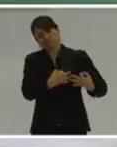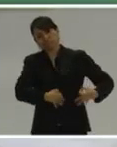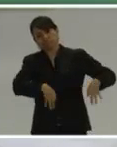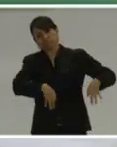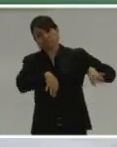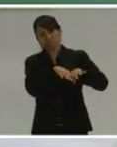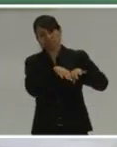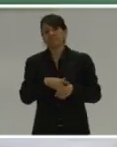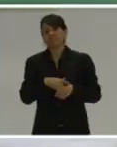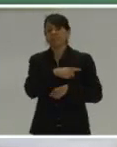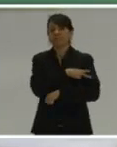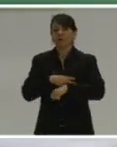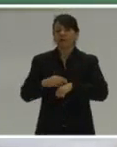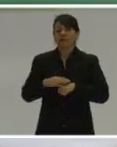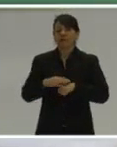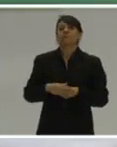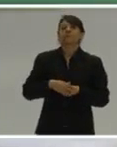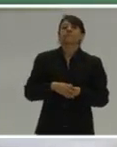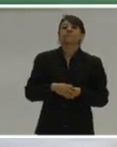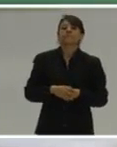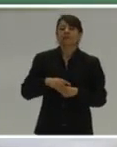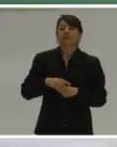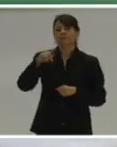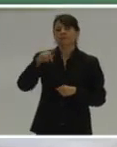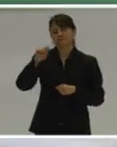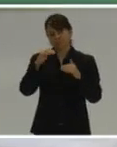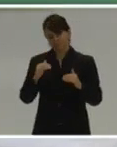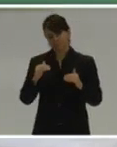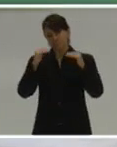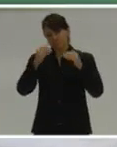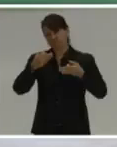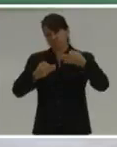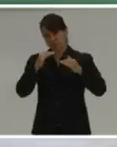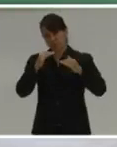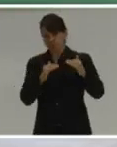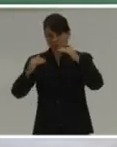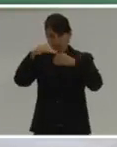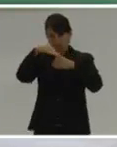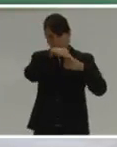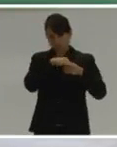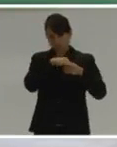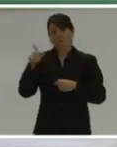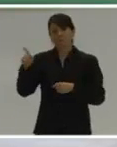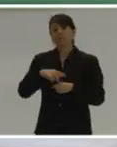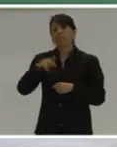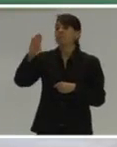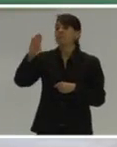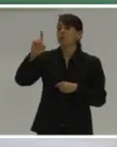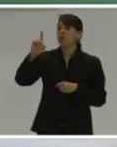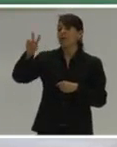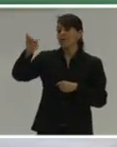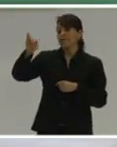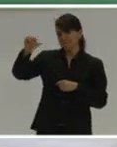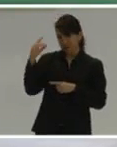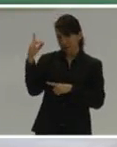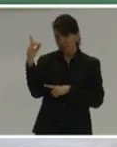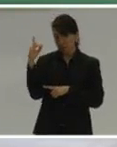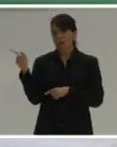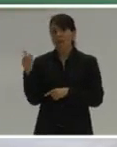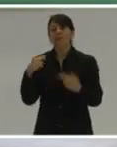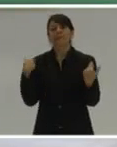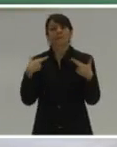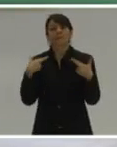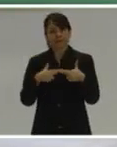vocal del Tribunal Supremo Electoral de Bolivia, la maestra María Eugenia Choque Quispe.